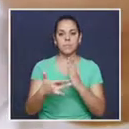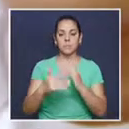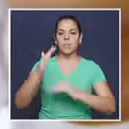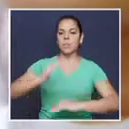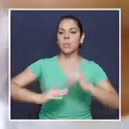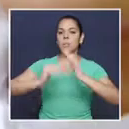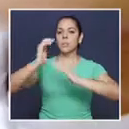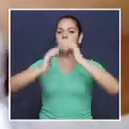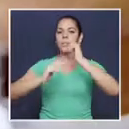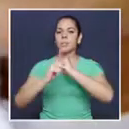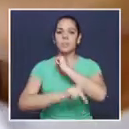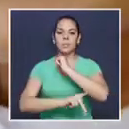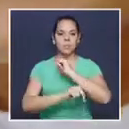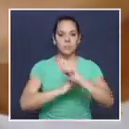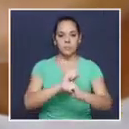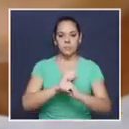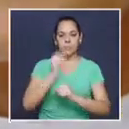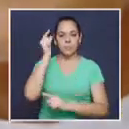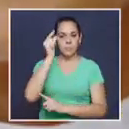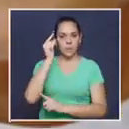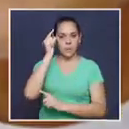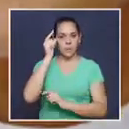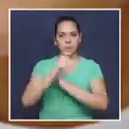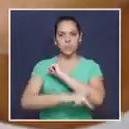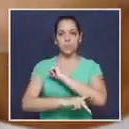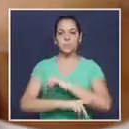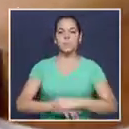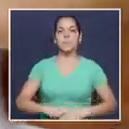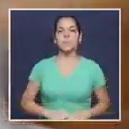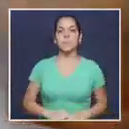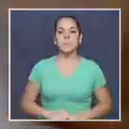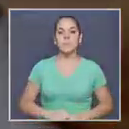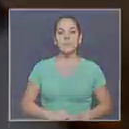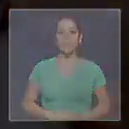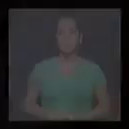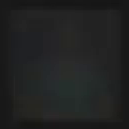Social Digital. Construimos un país seguro. Gobierno de la República.